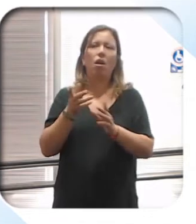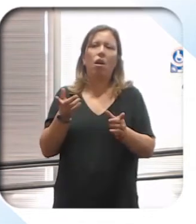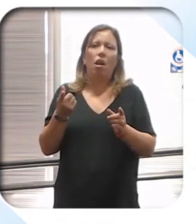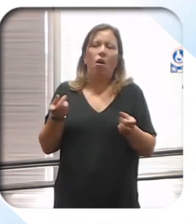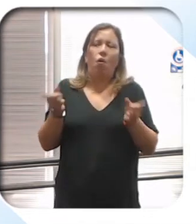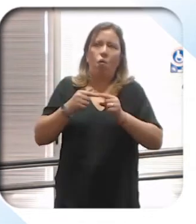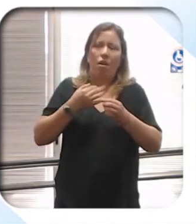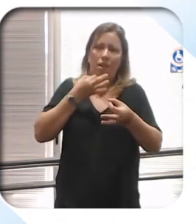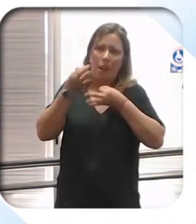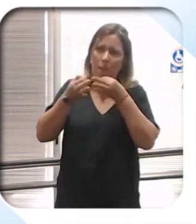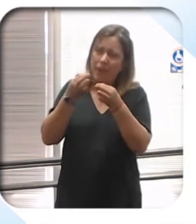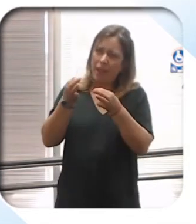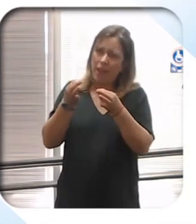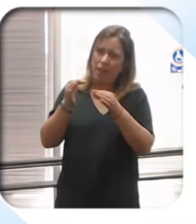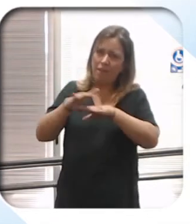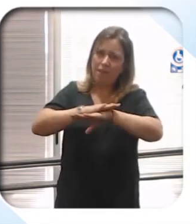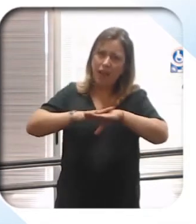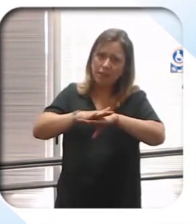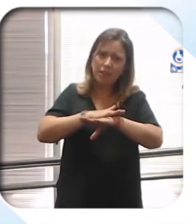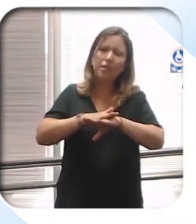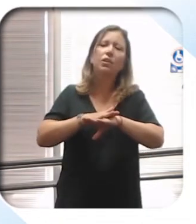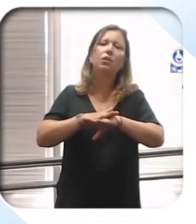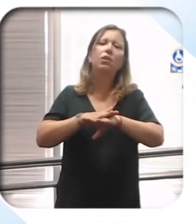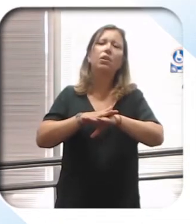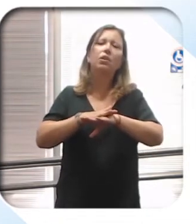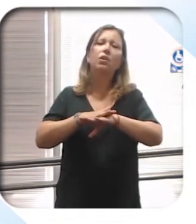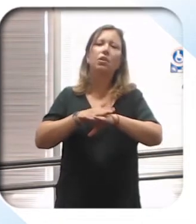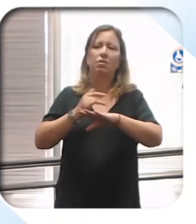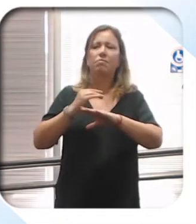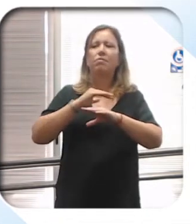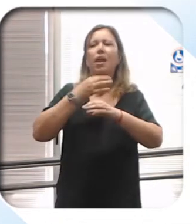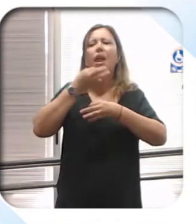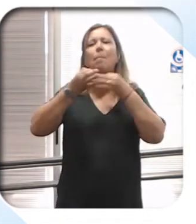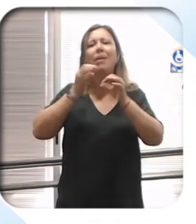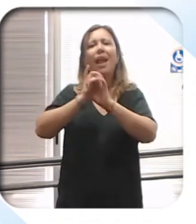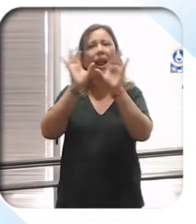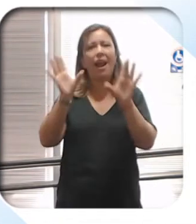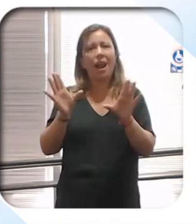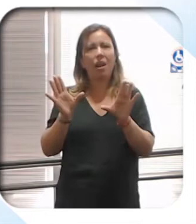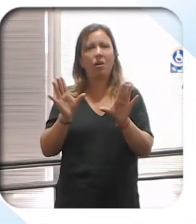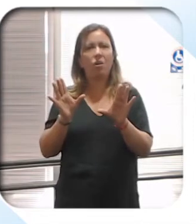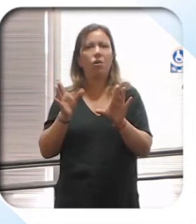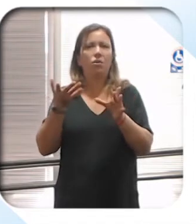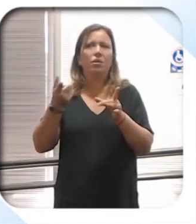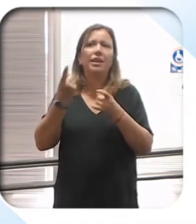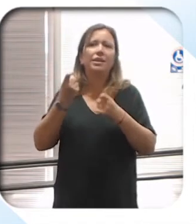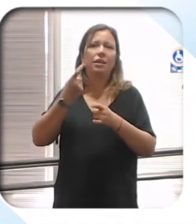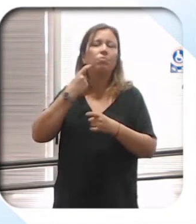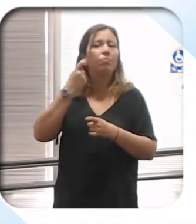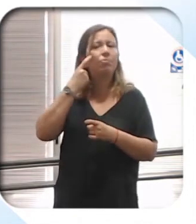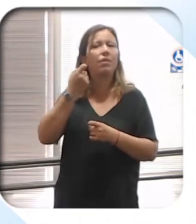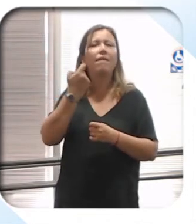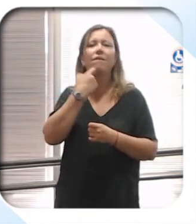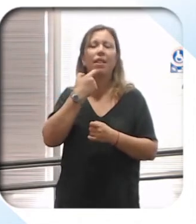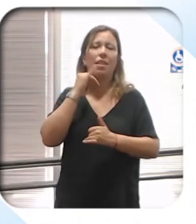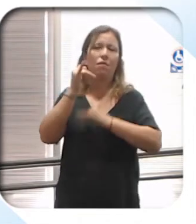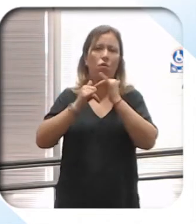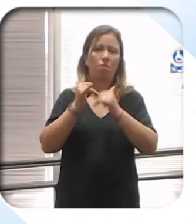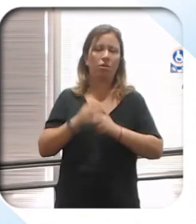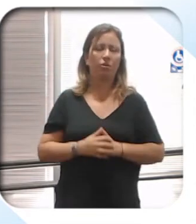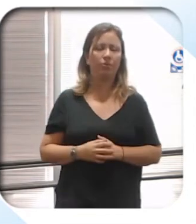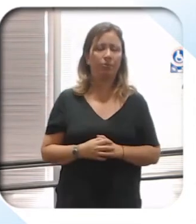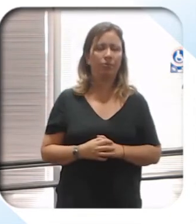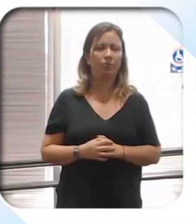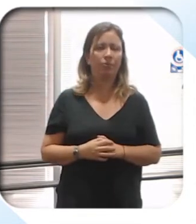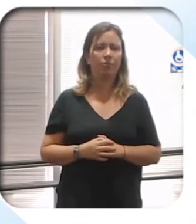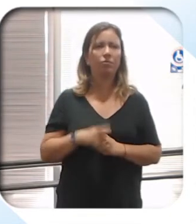a tierra y hablar un poco más coloquialmente. Y en este caso, mucho más, si se quiere. Falta